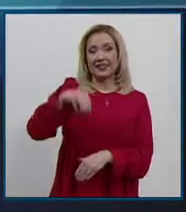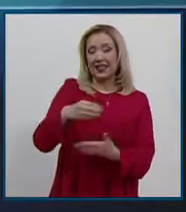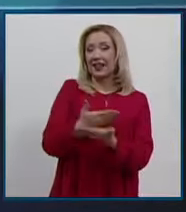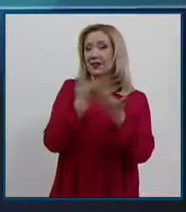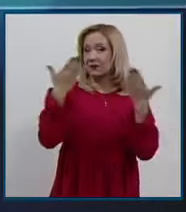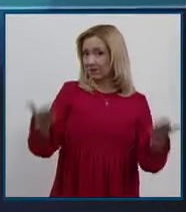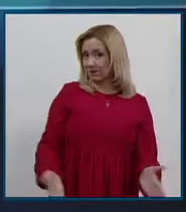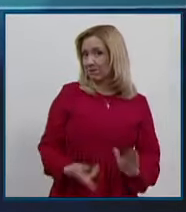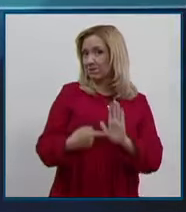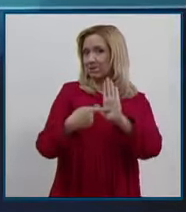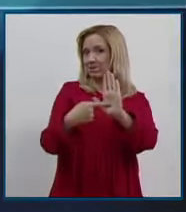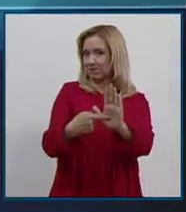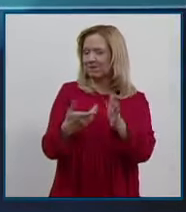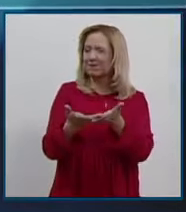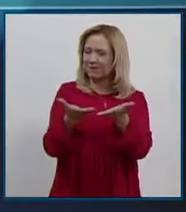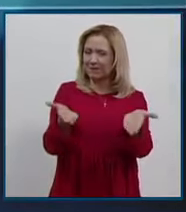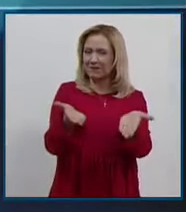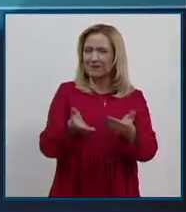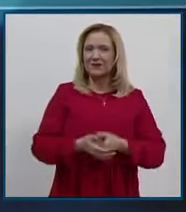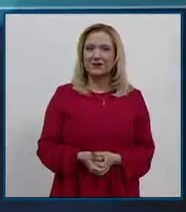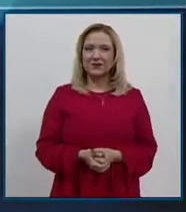sí está todo dispuesto